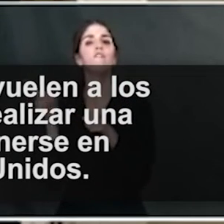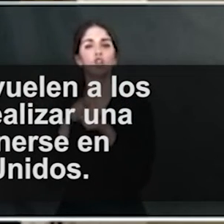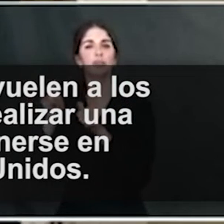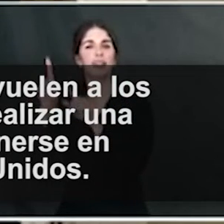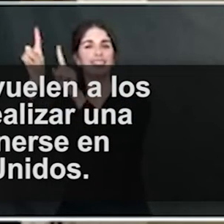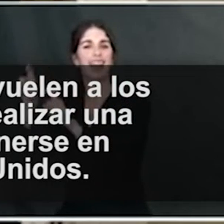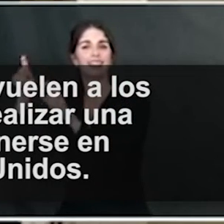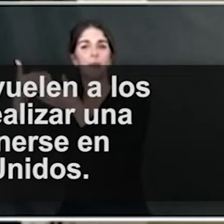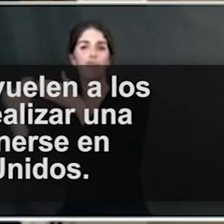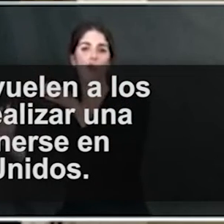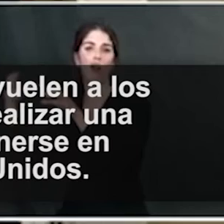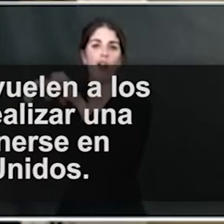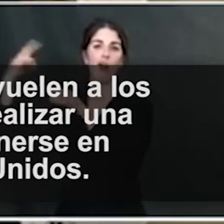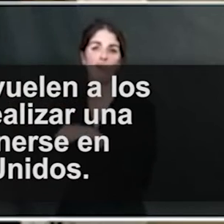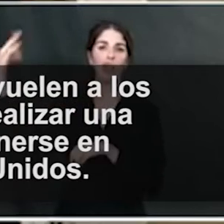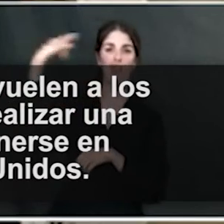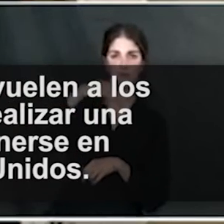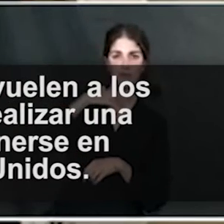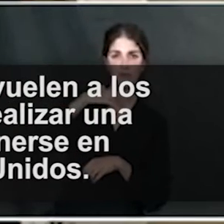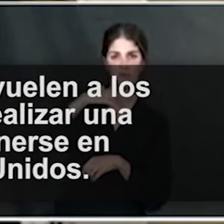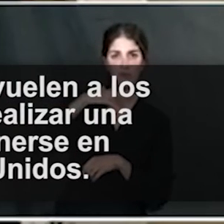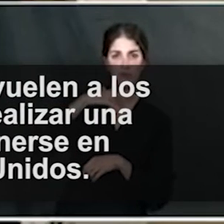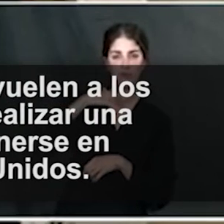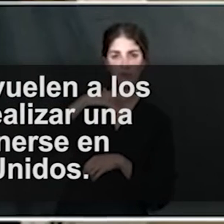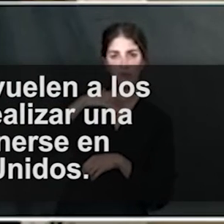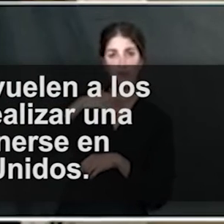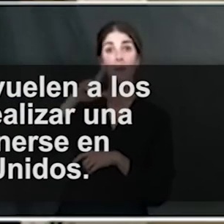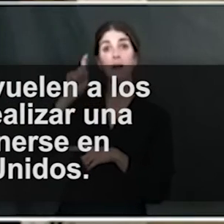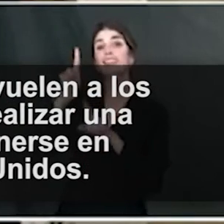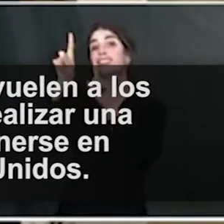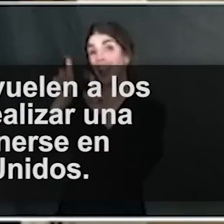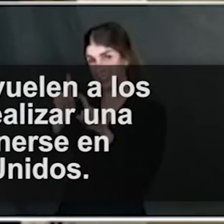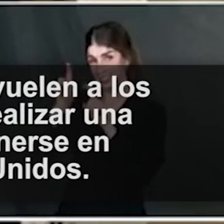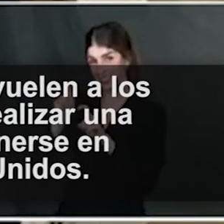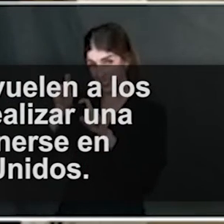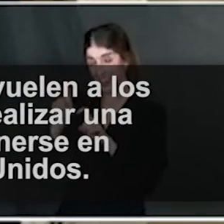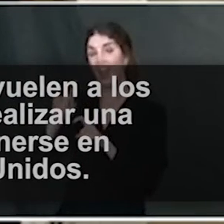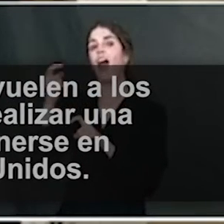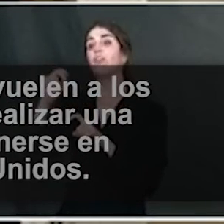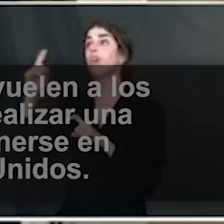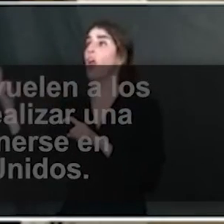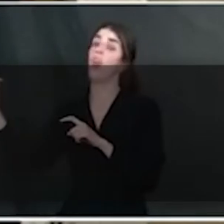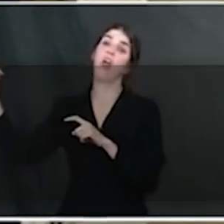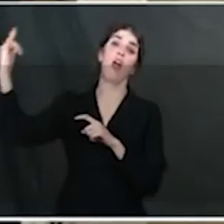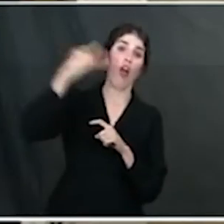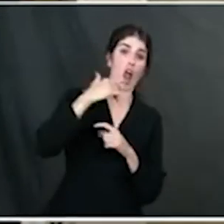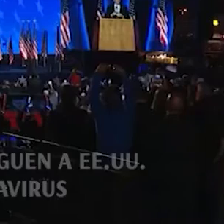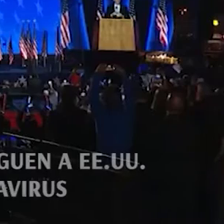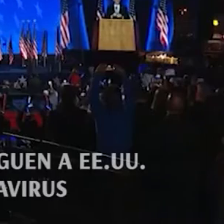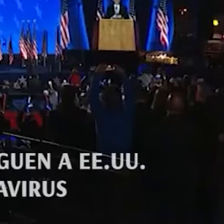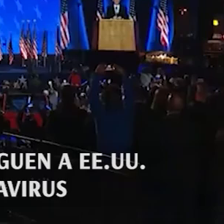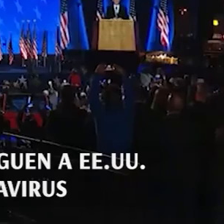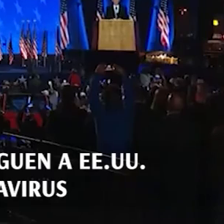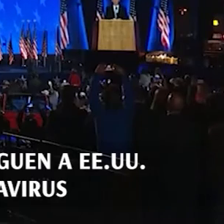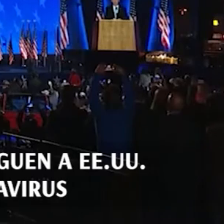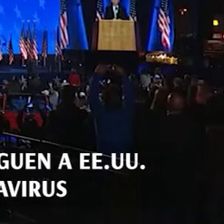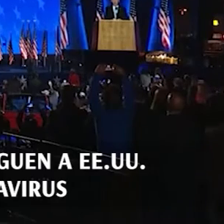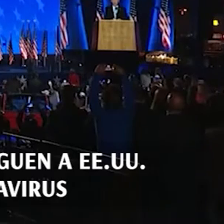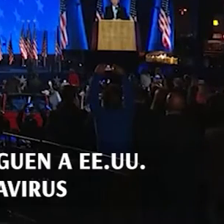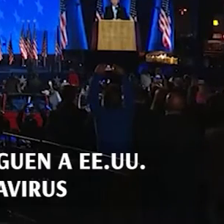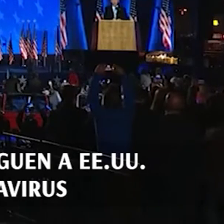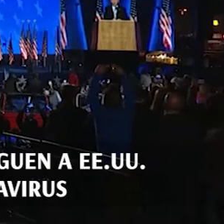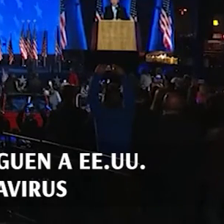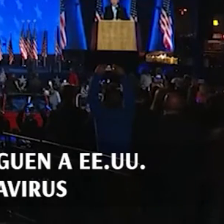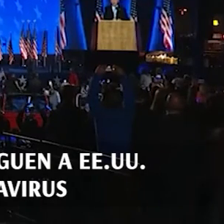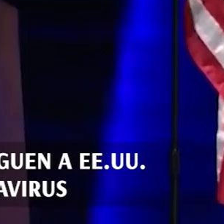they get on that plane, before they depart, and quarantine when they arrive in America. A esta medida se